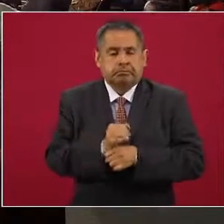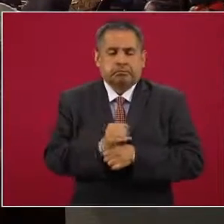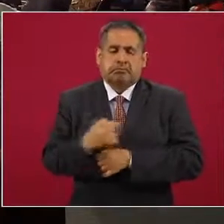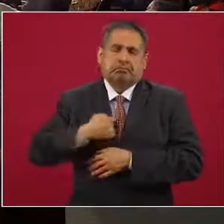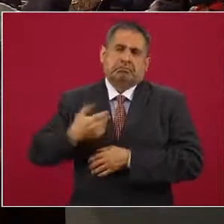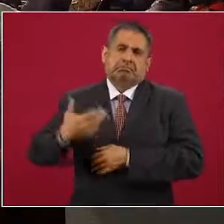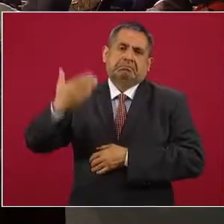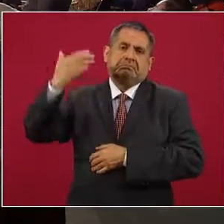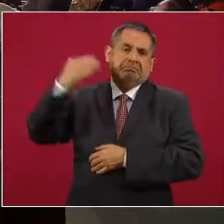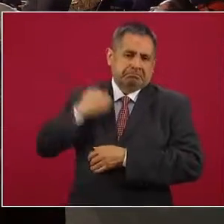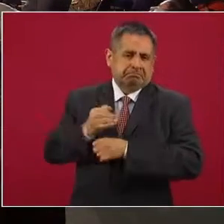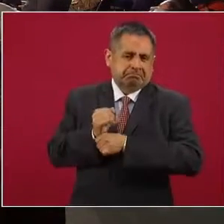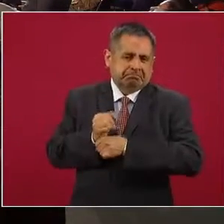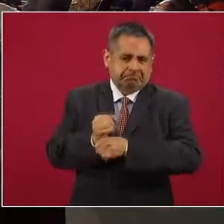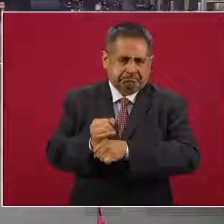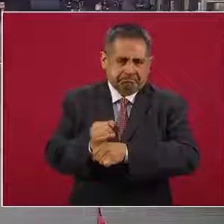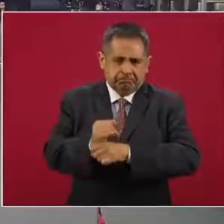si